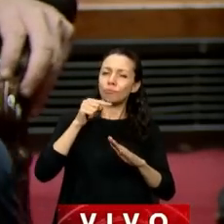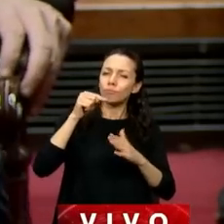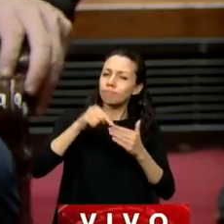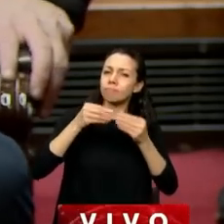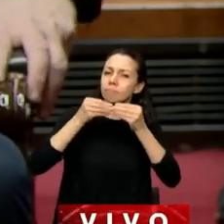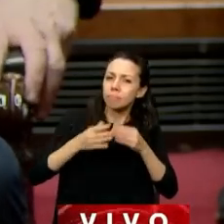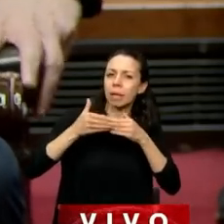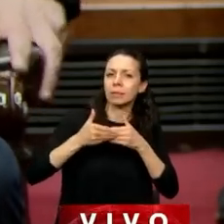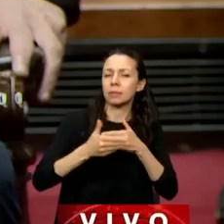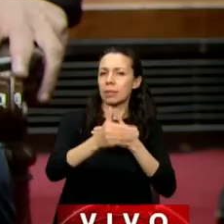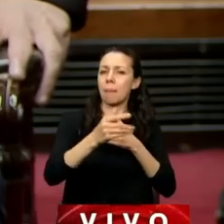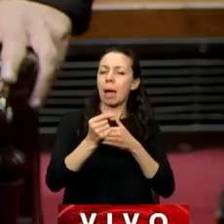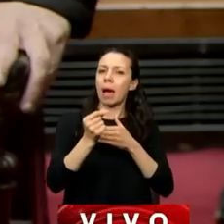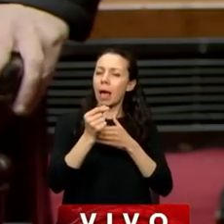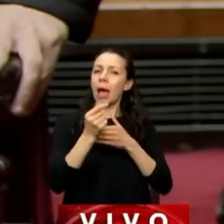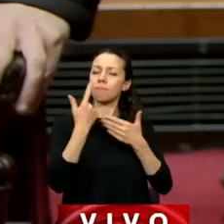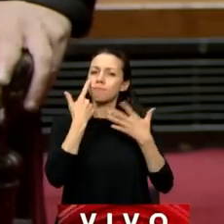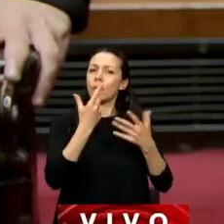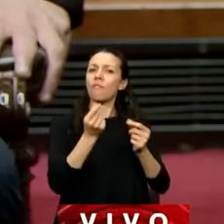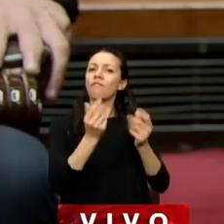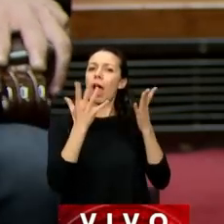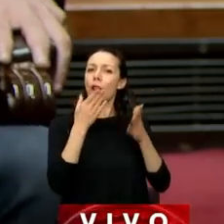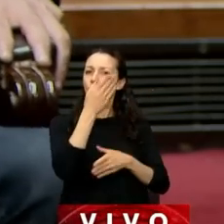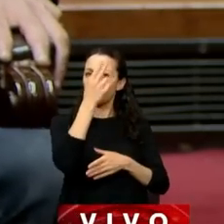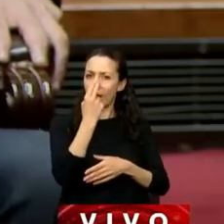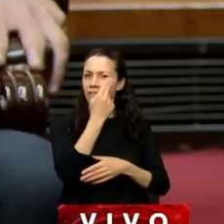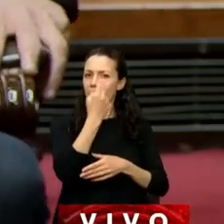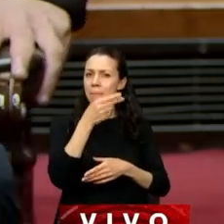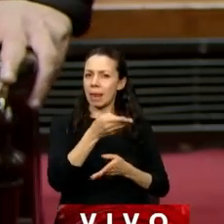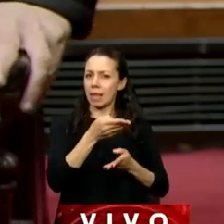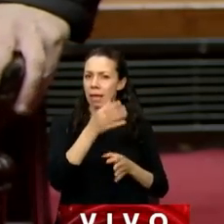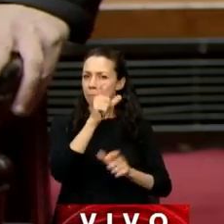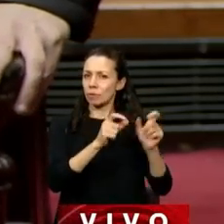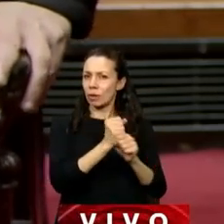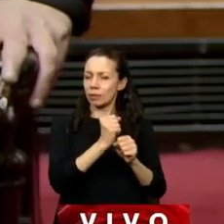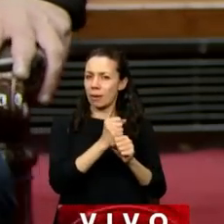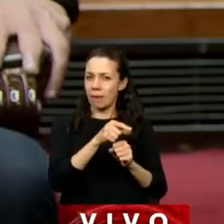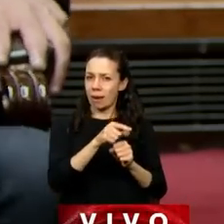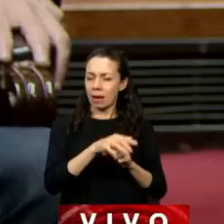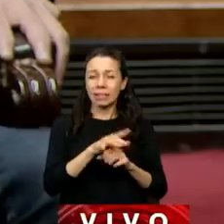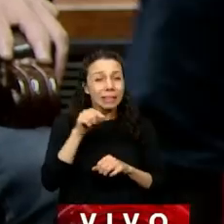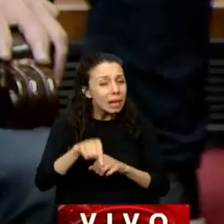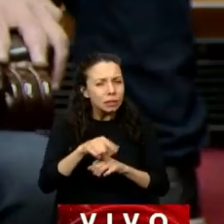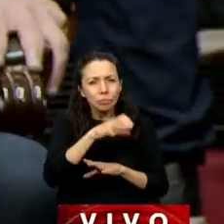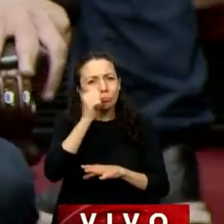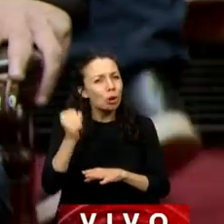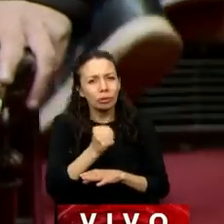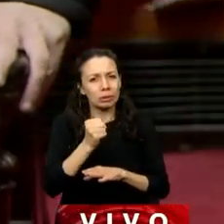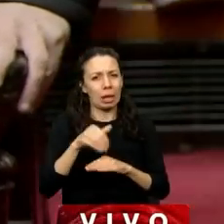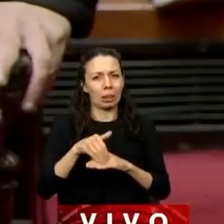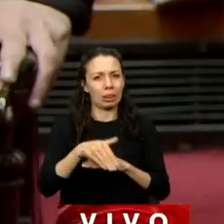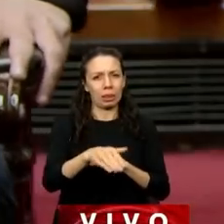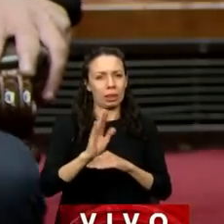que es la enfermería en nuestro país. Digo, es un paso importantísimo, que tiene una